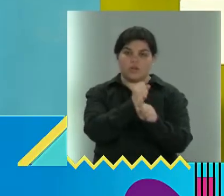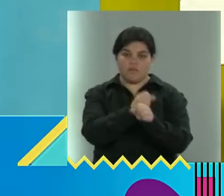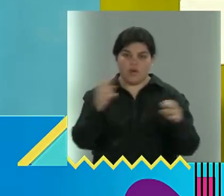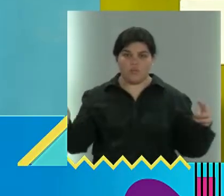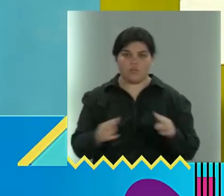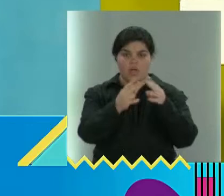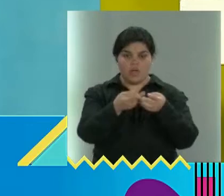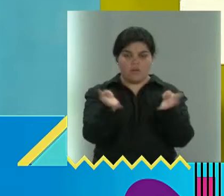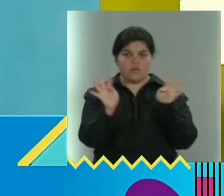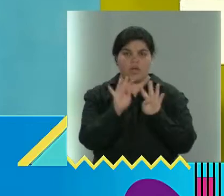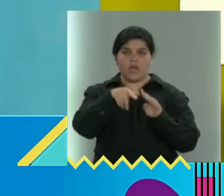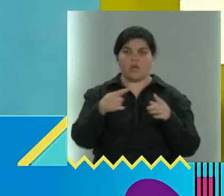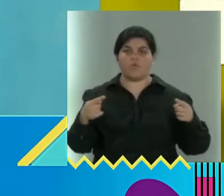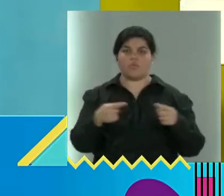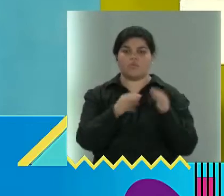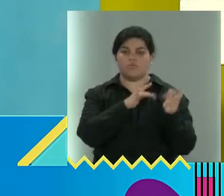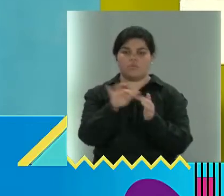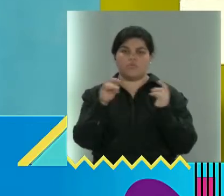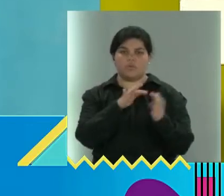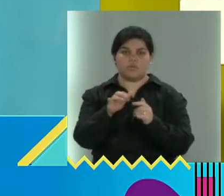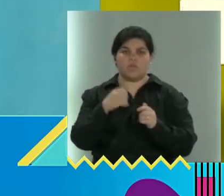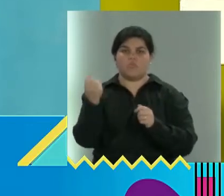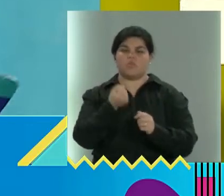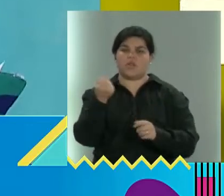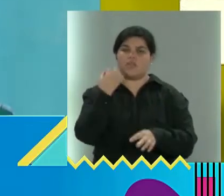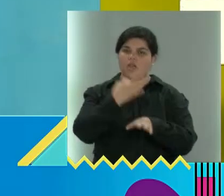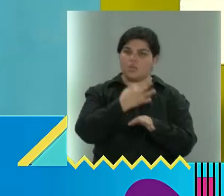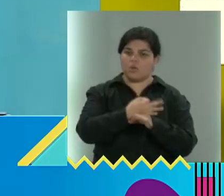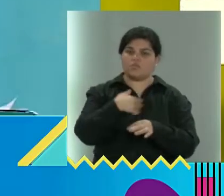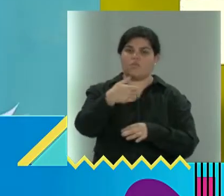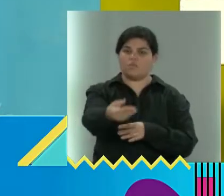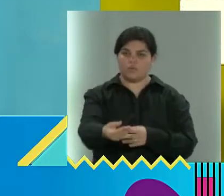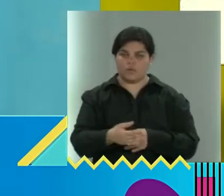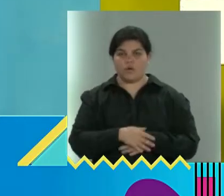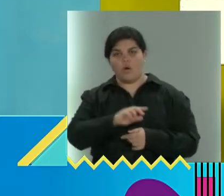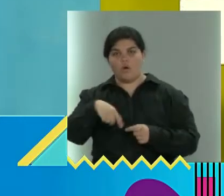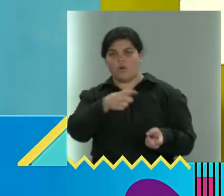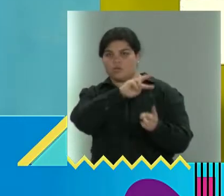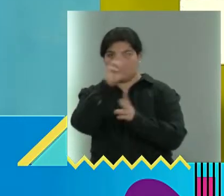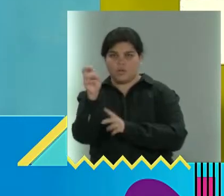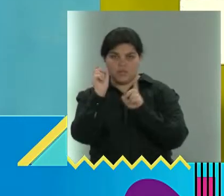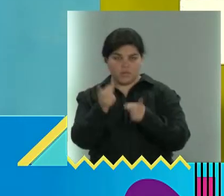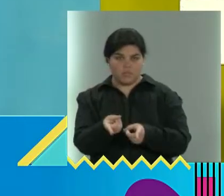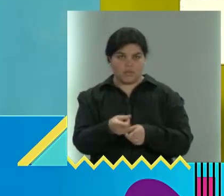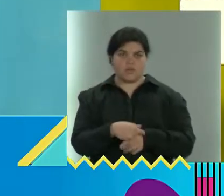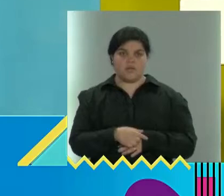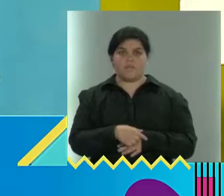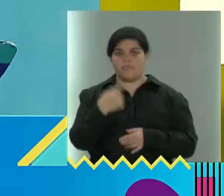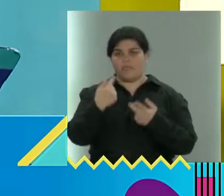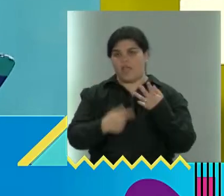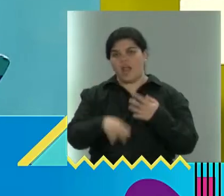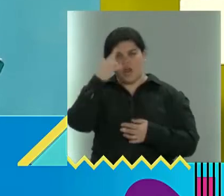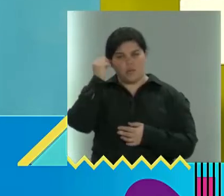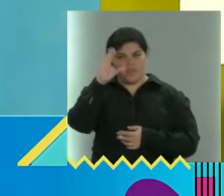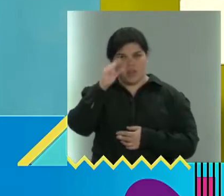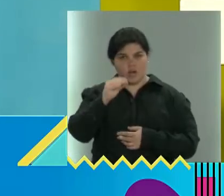encuentran reunidos con el objetivo de debatir las bases de la educación para el futuro. Y otro de los temas, entre tantos que vas a ver a partir de las 21 en este